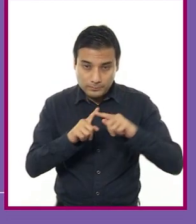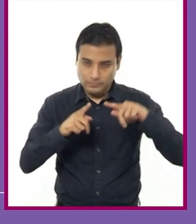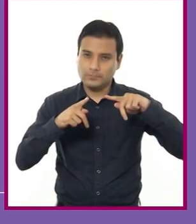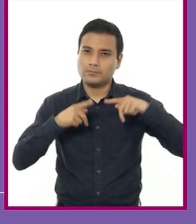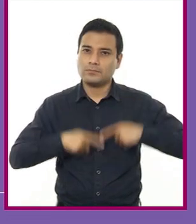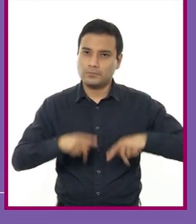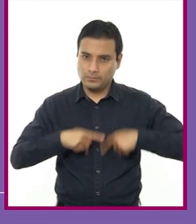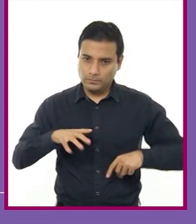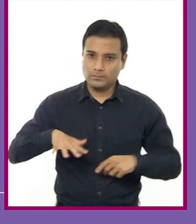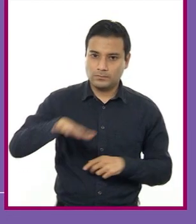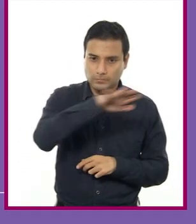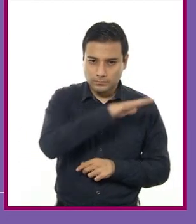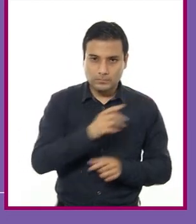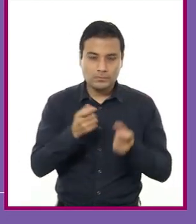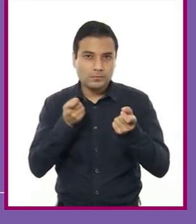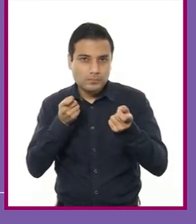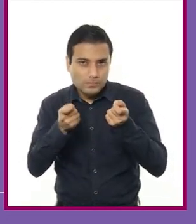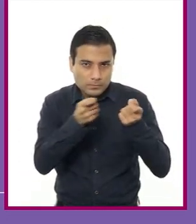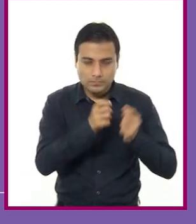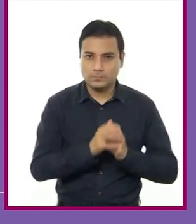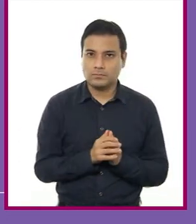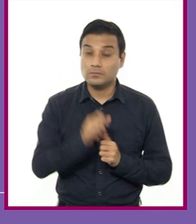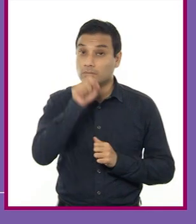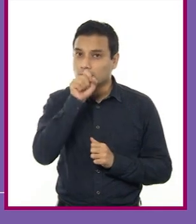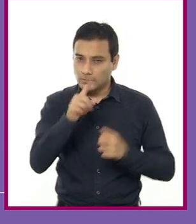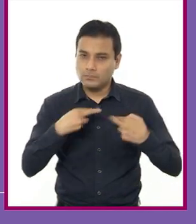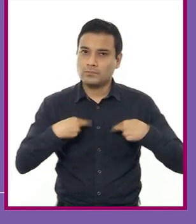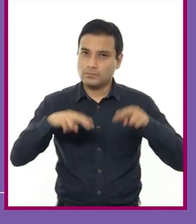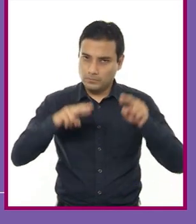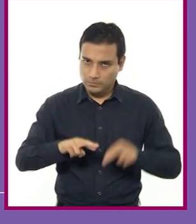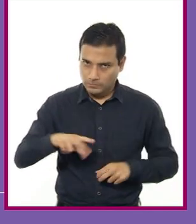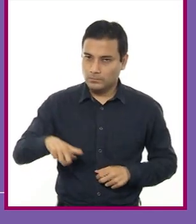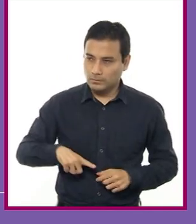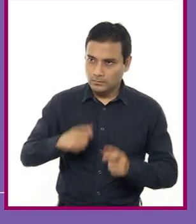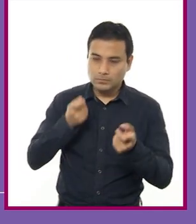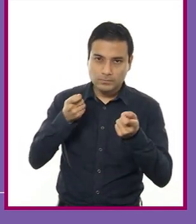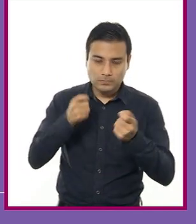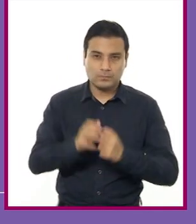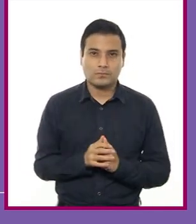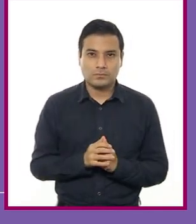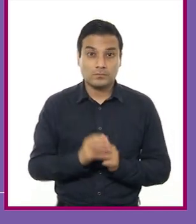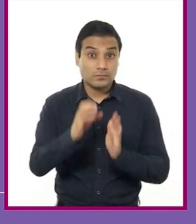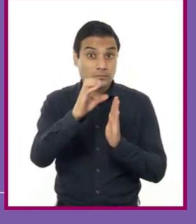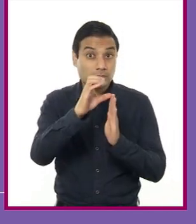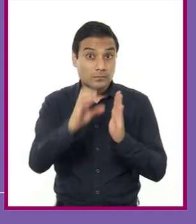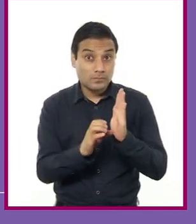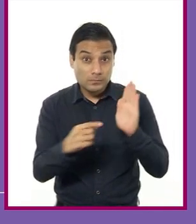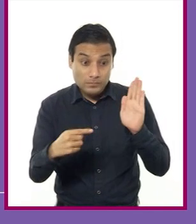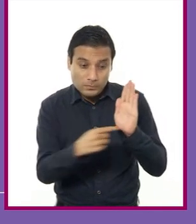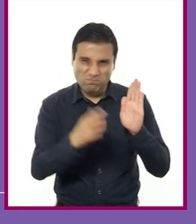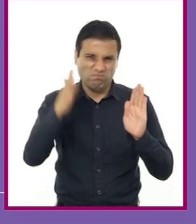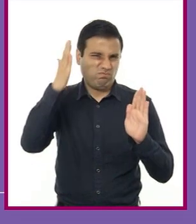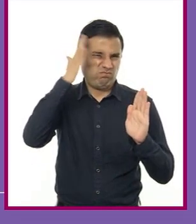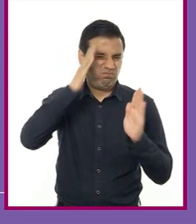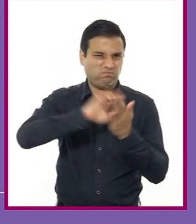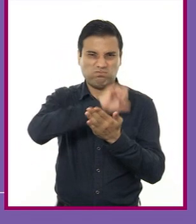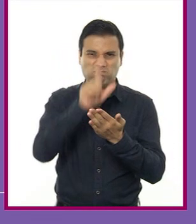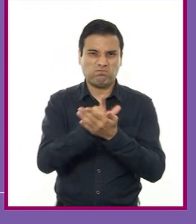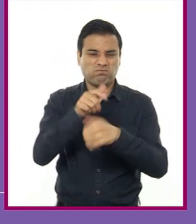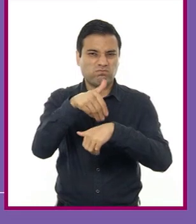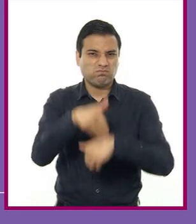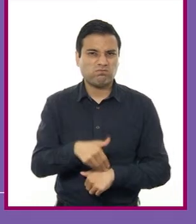de los ciudadanos y sus representantes, y le da a la Constitución la característica de ser marco legal máximo, porque las